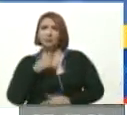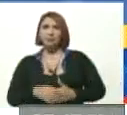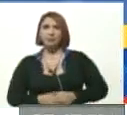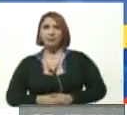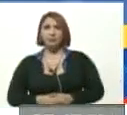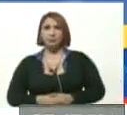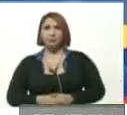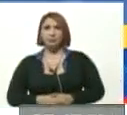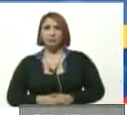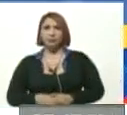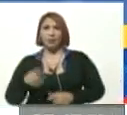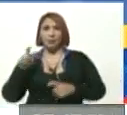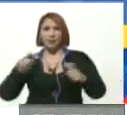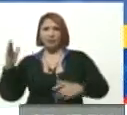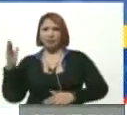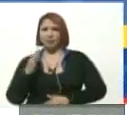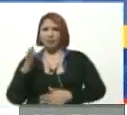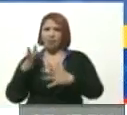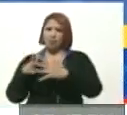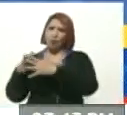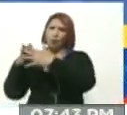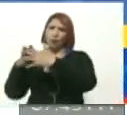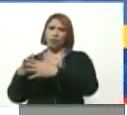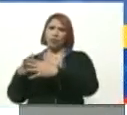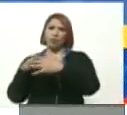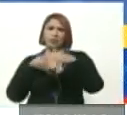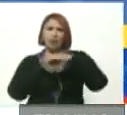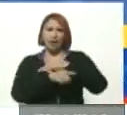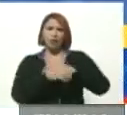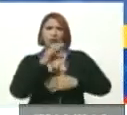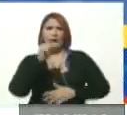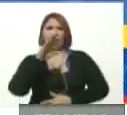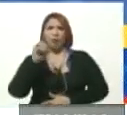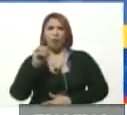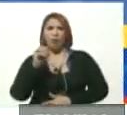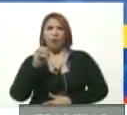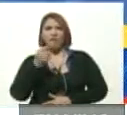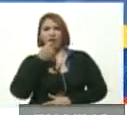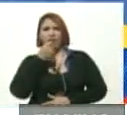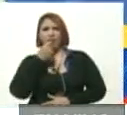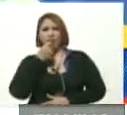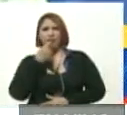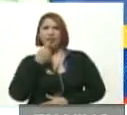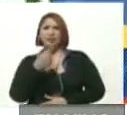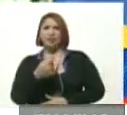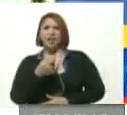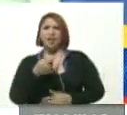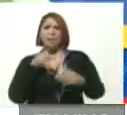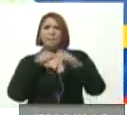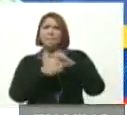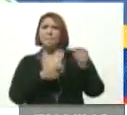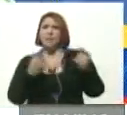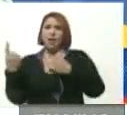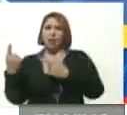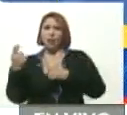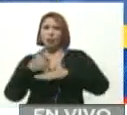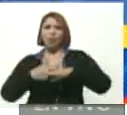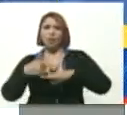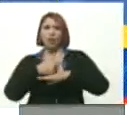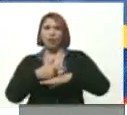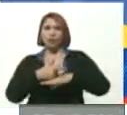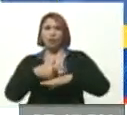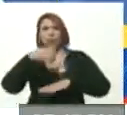gente venida de Estados Unidos, que decían que eran enviados del gobierno en su momento de Donald Trump,